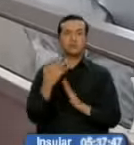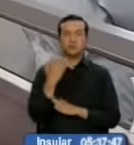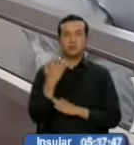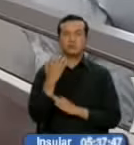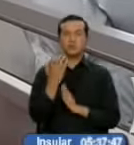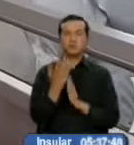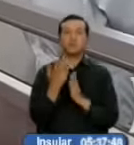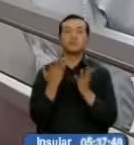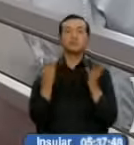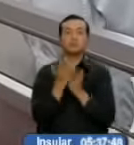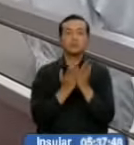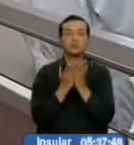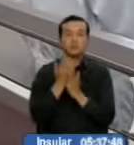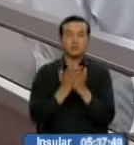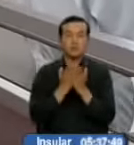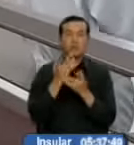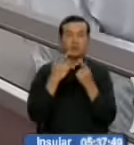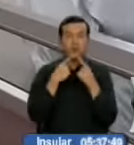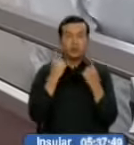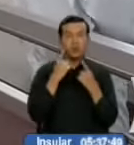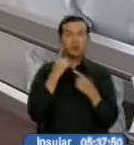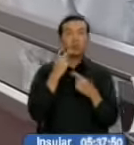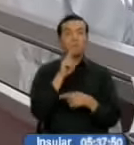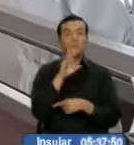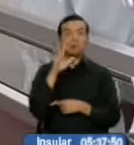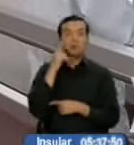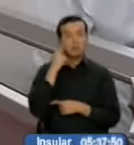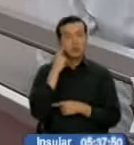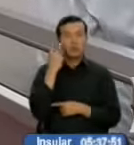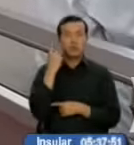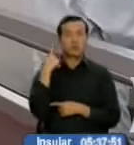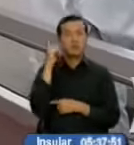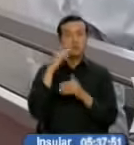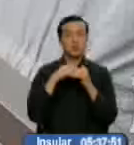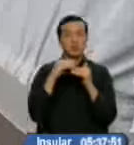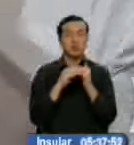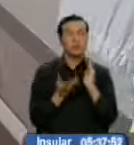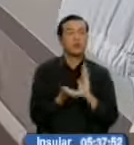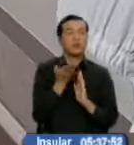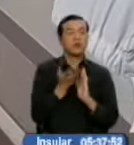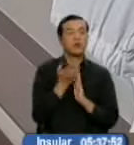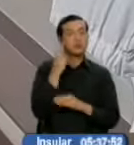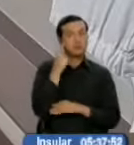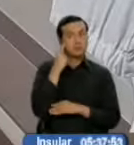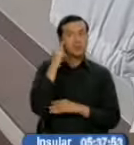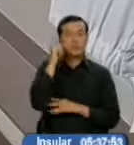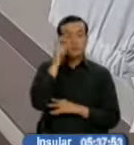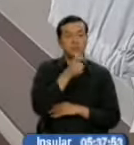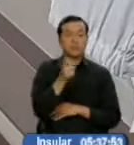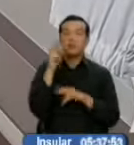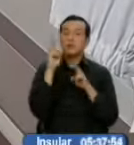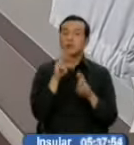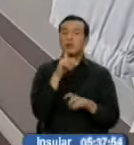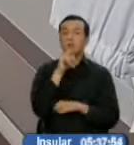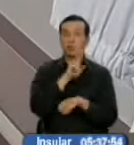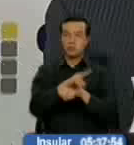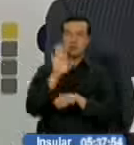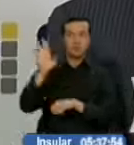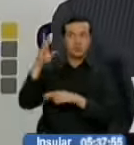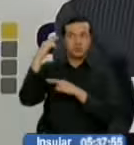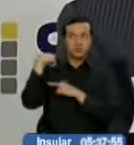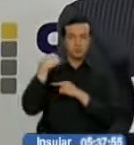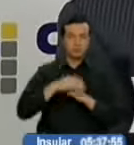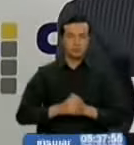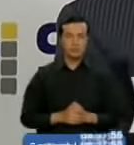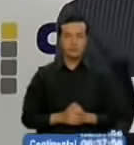denunció 25 procedimientos de contratación pública por más de 12 millones de dólares que están bajo investigación de la Superintendencia. Y